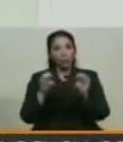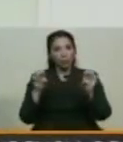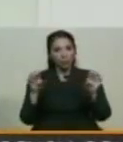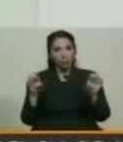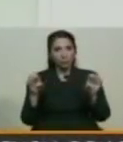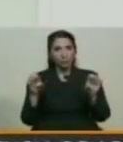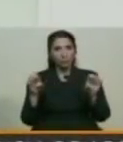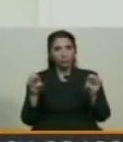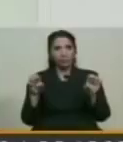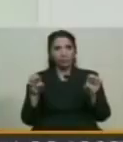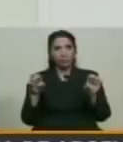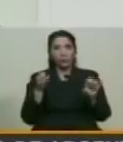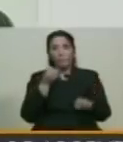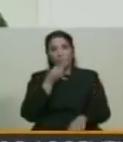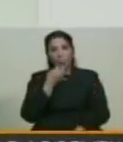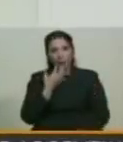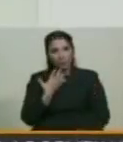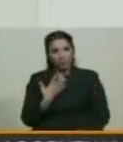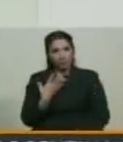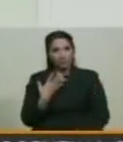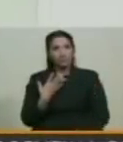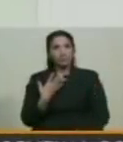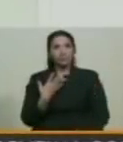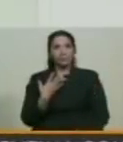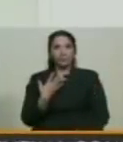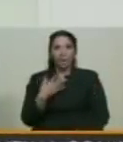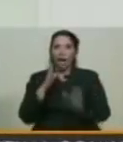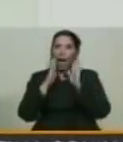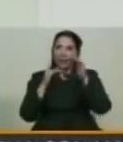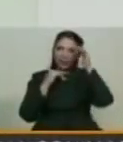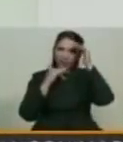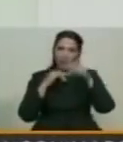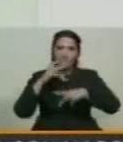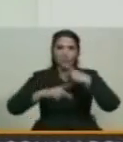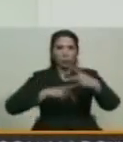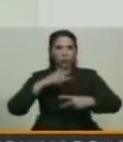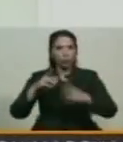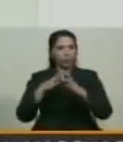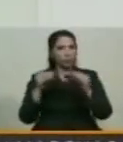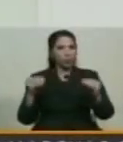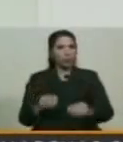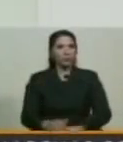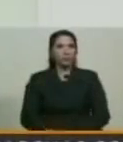que bueno, se tiene previsto todas las provisiones, atender todas las provisiones de